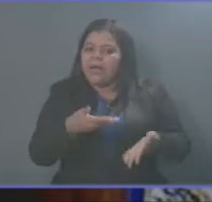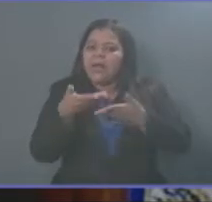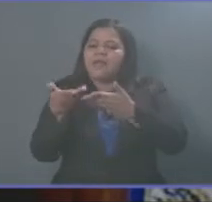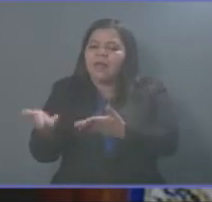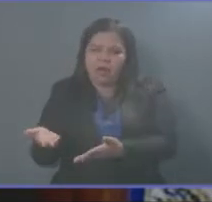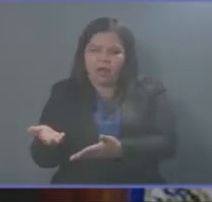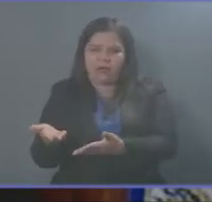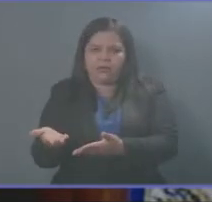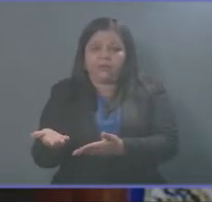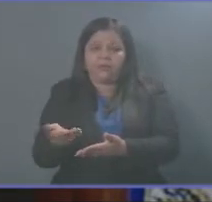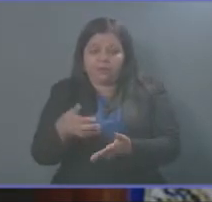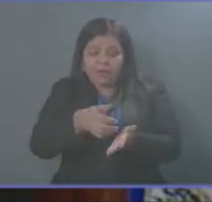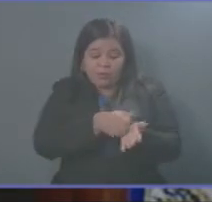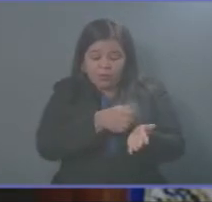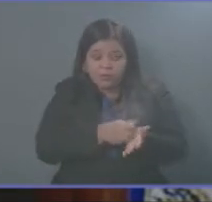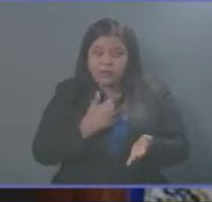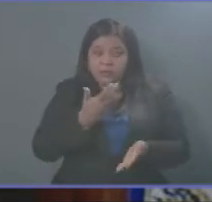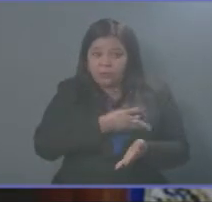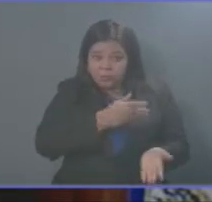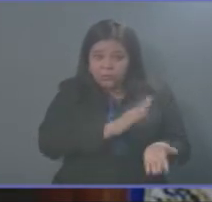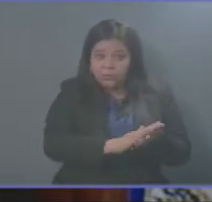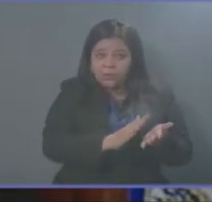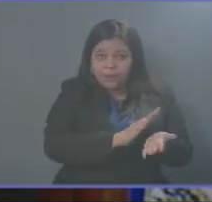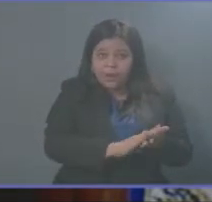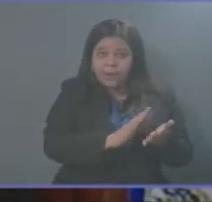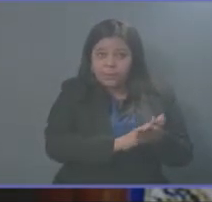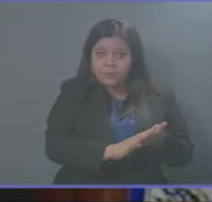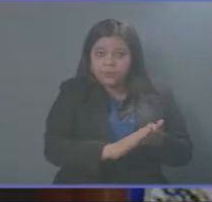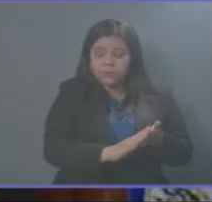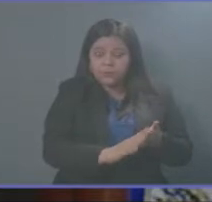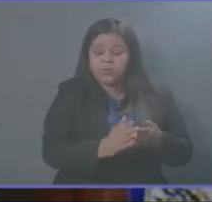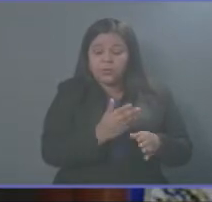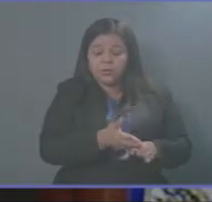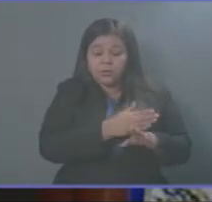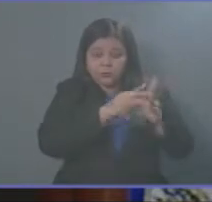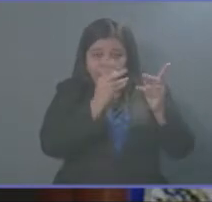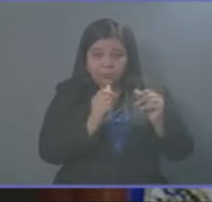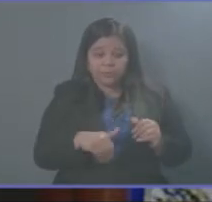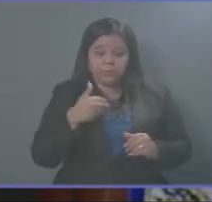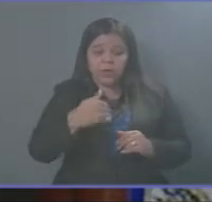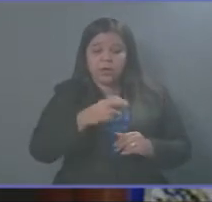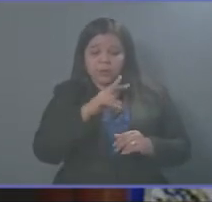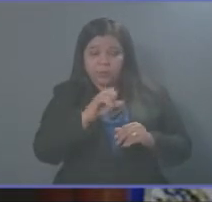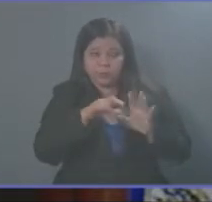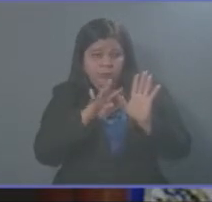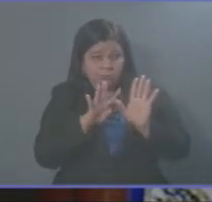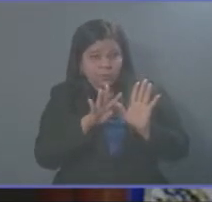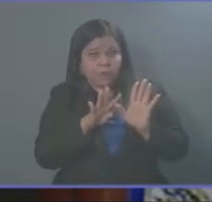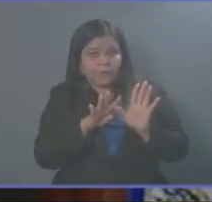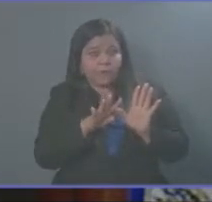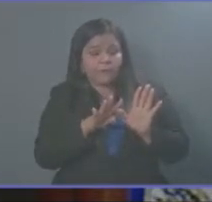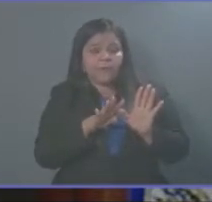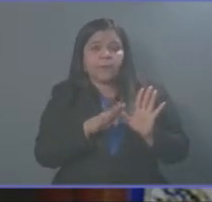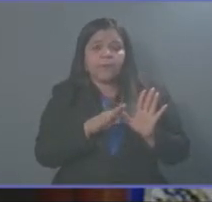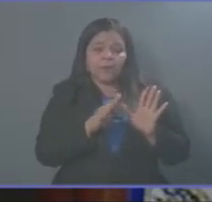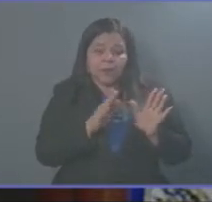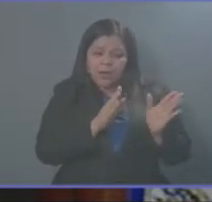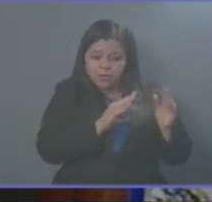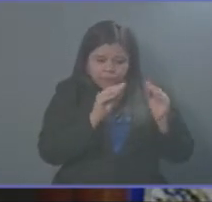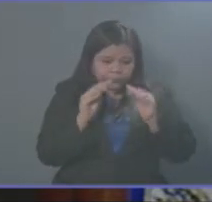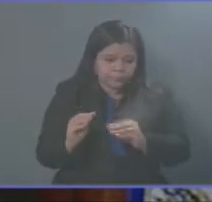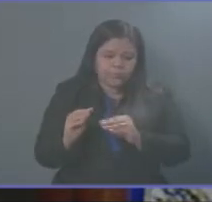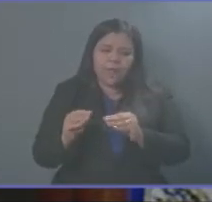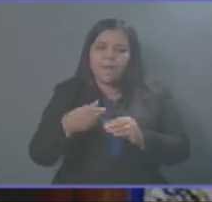todos los ciudadanos pagamos, acorde al presupuesto que está votado para este año 2019, tiene que ir para